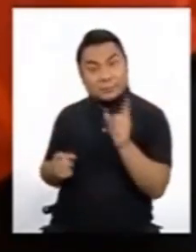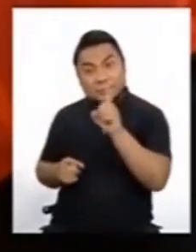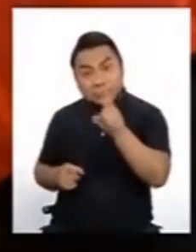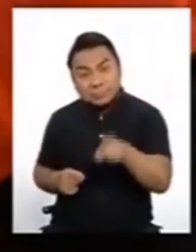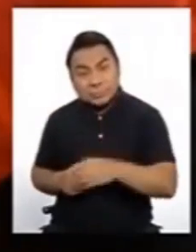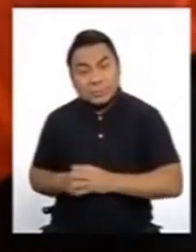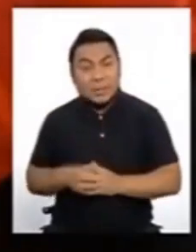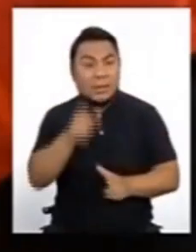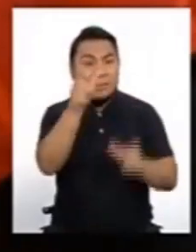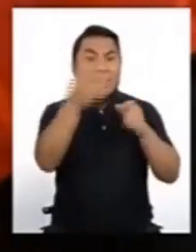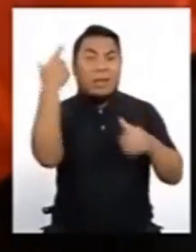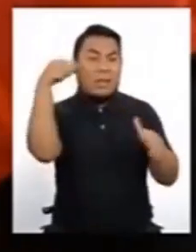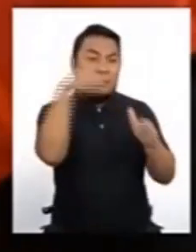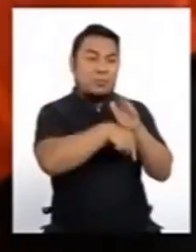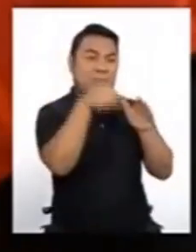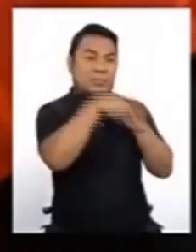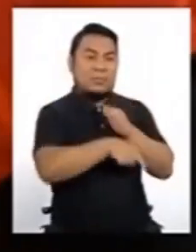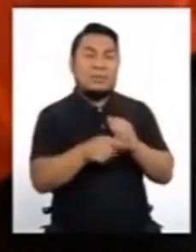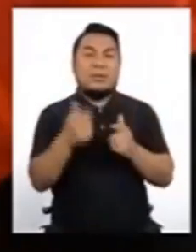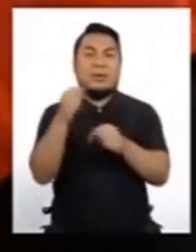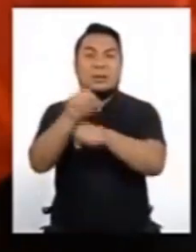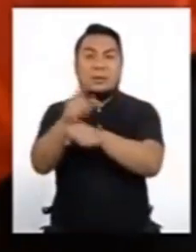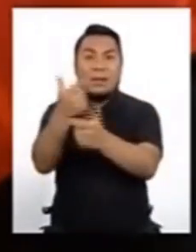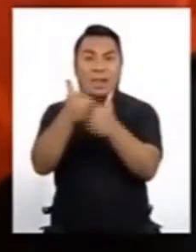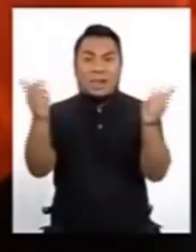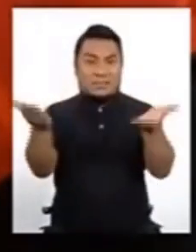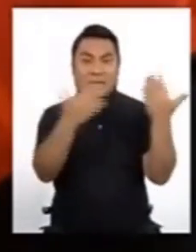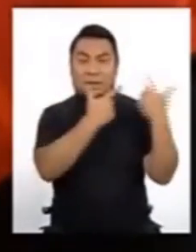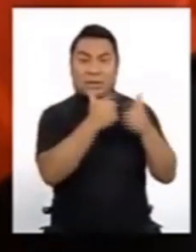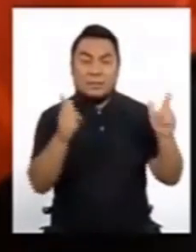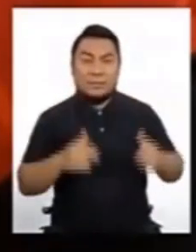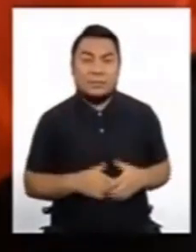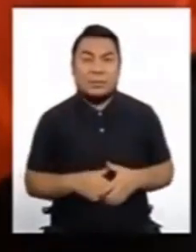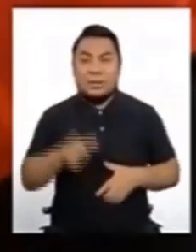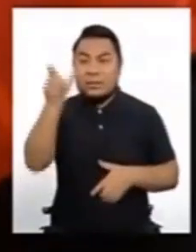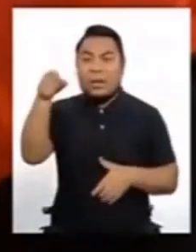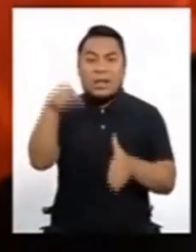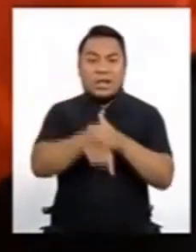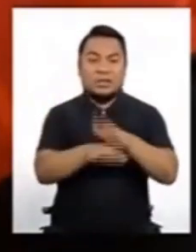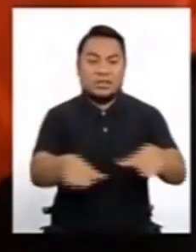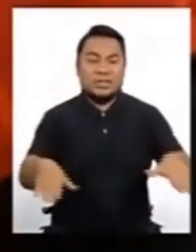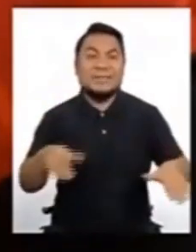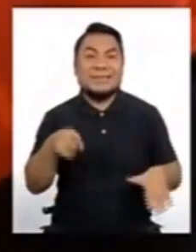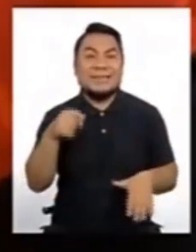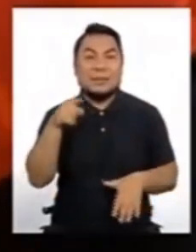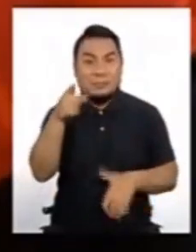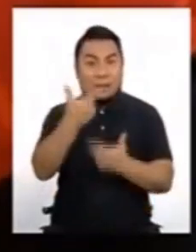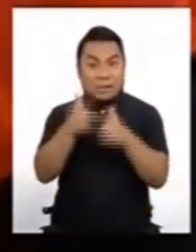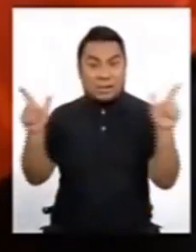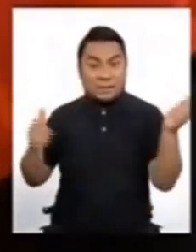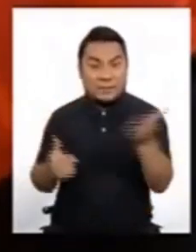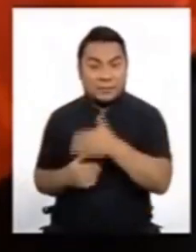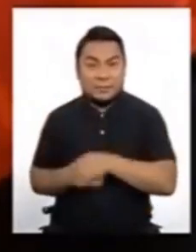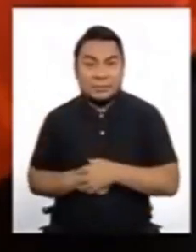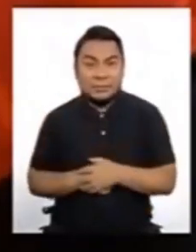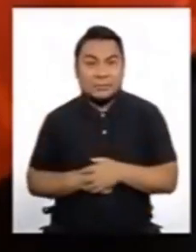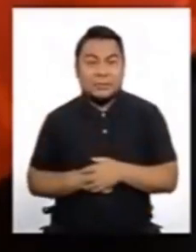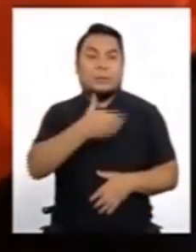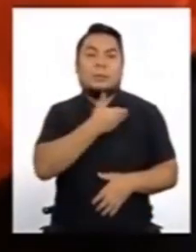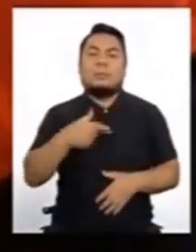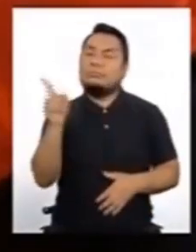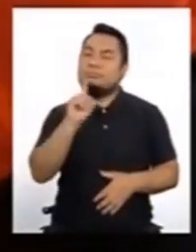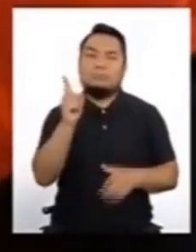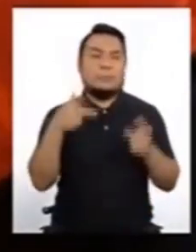para que salgan los criminales, abrimos la cárcel para que salgan los feminicidas. Por lo menos mi posición es que